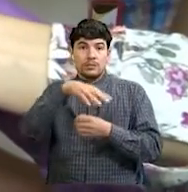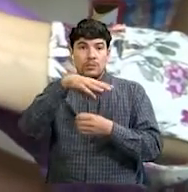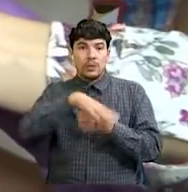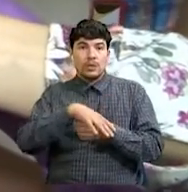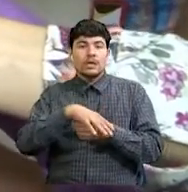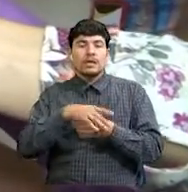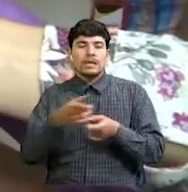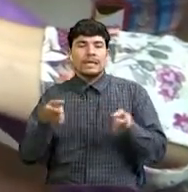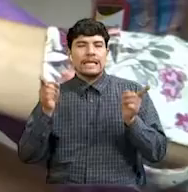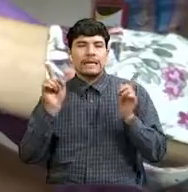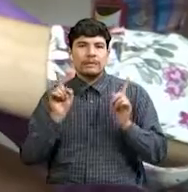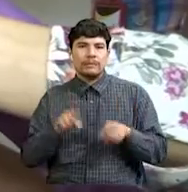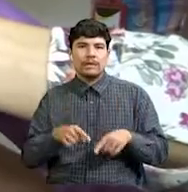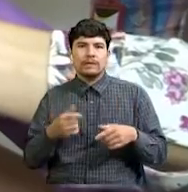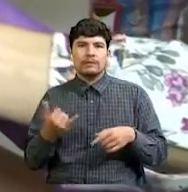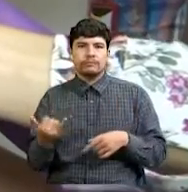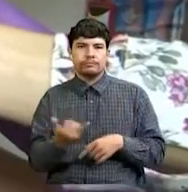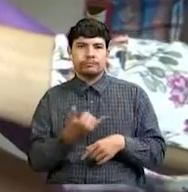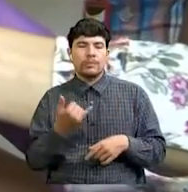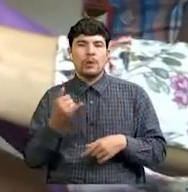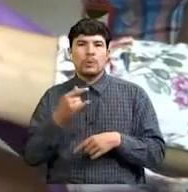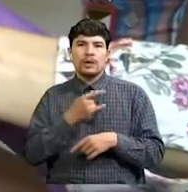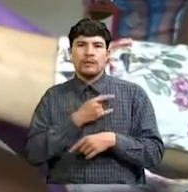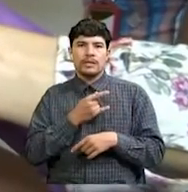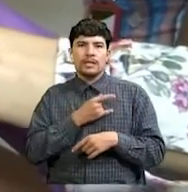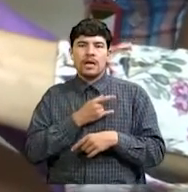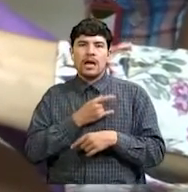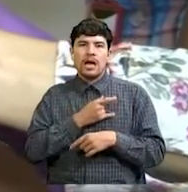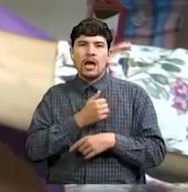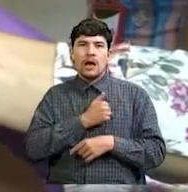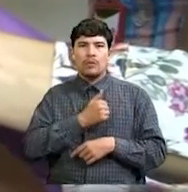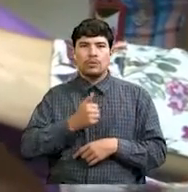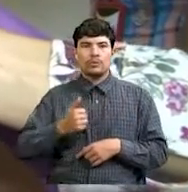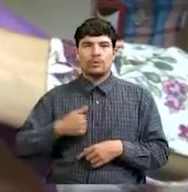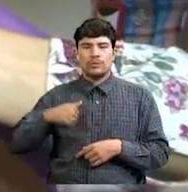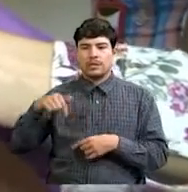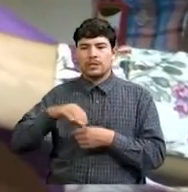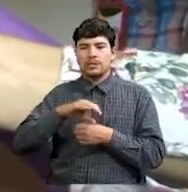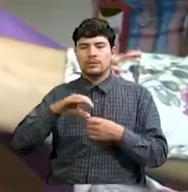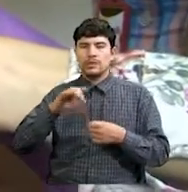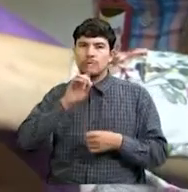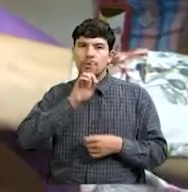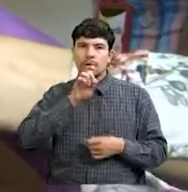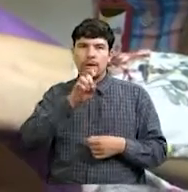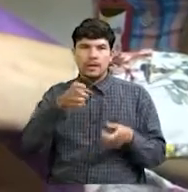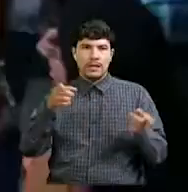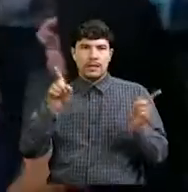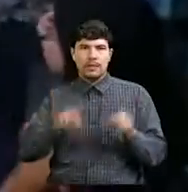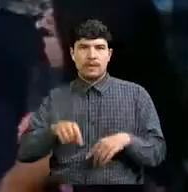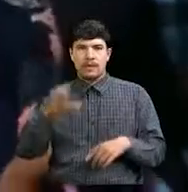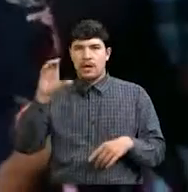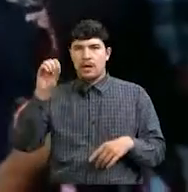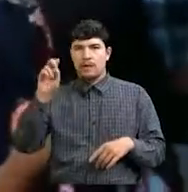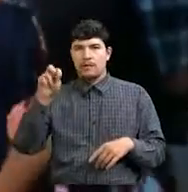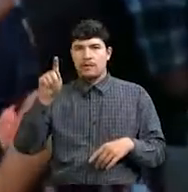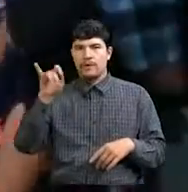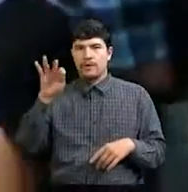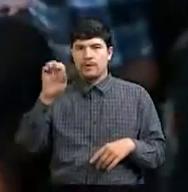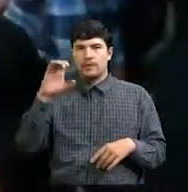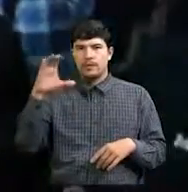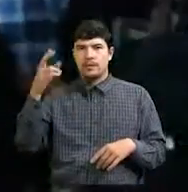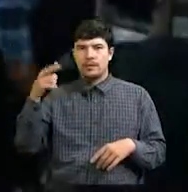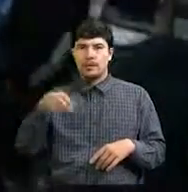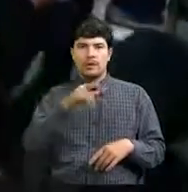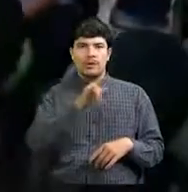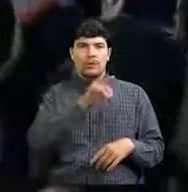y tenemos también con la universidad autonóma bucaramanga con tweetdeck con 1 minuto los